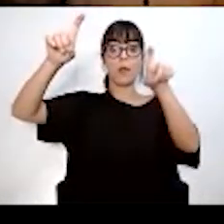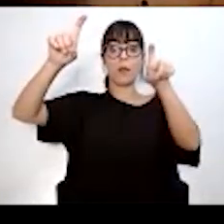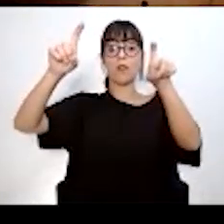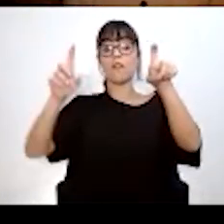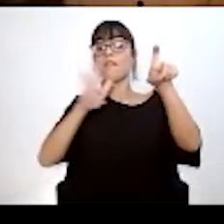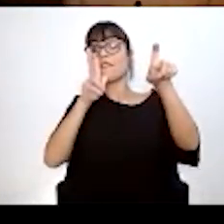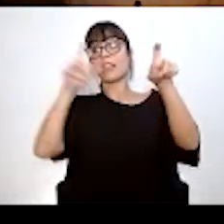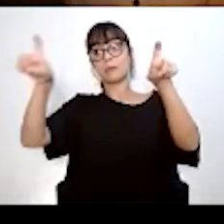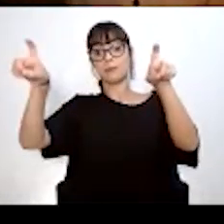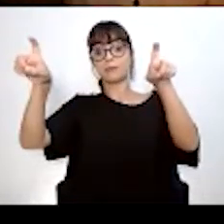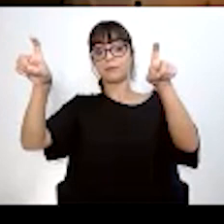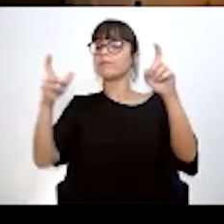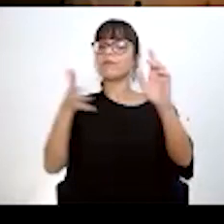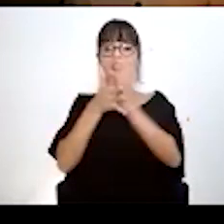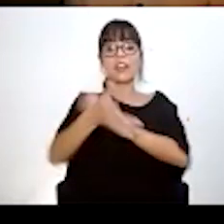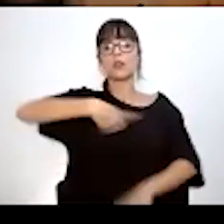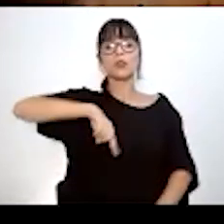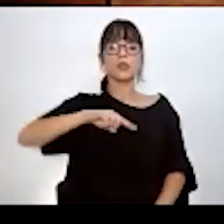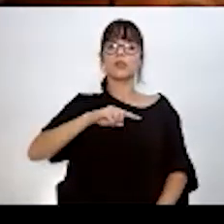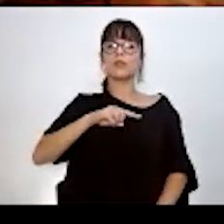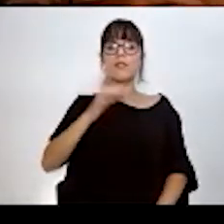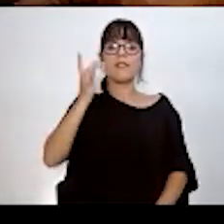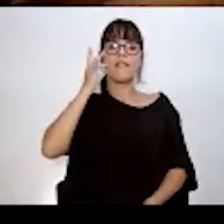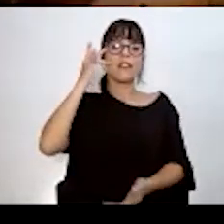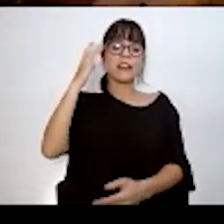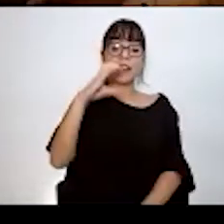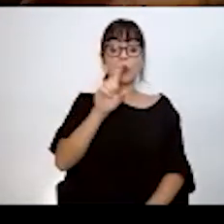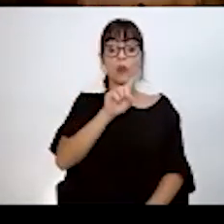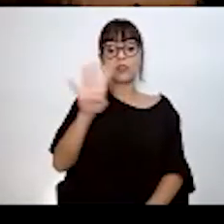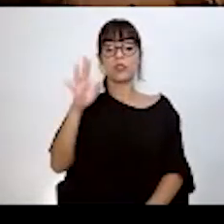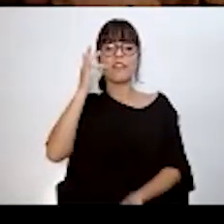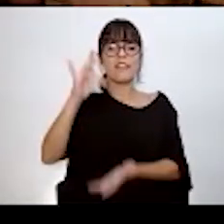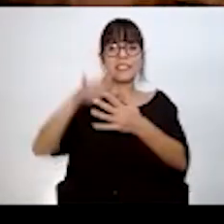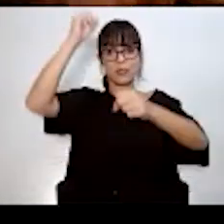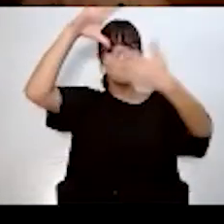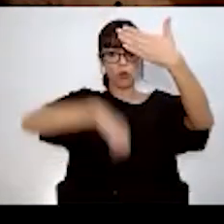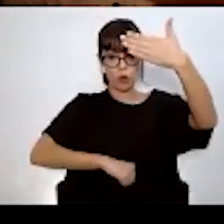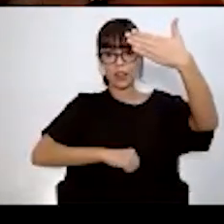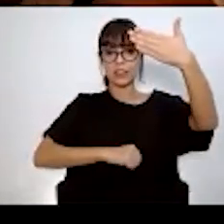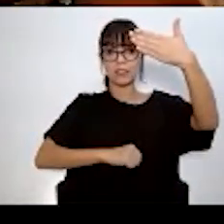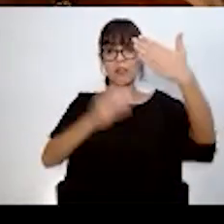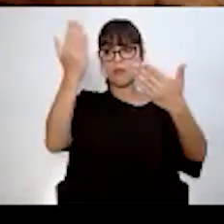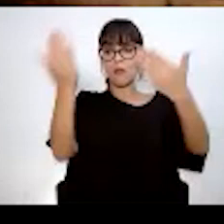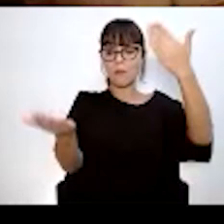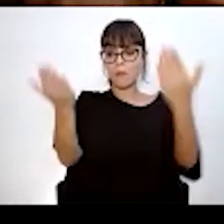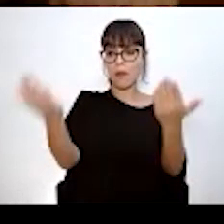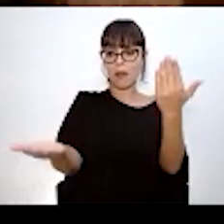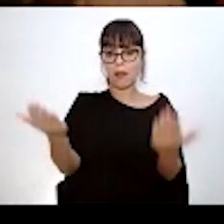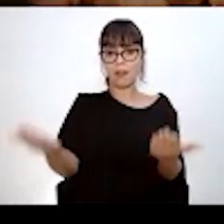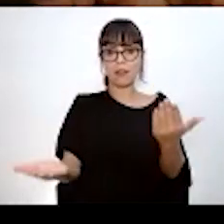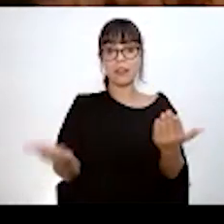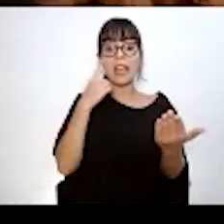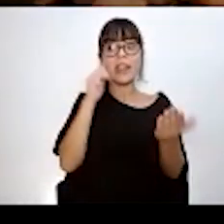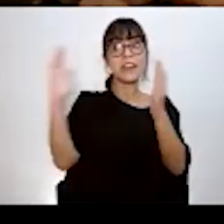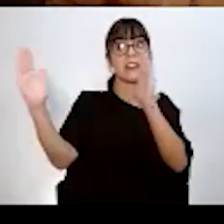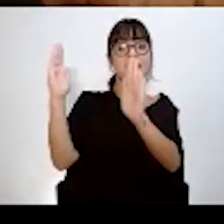sumamos todas, por así decir, cotejamos todas las flechas de carbono 14 y decimos en qué momento existe mayor volumen de flechas de carbono 14